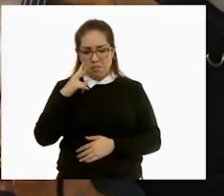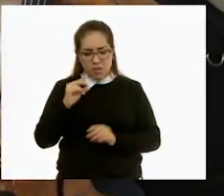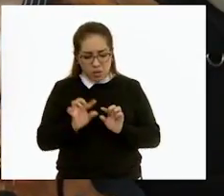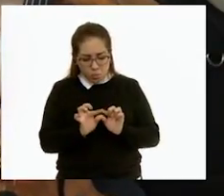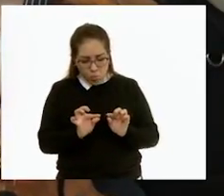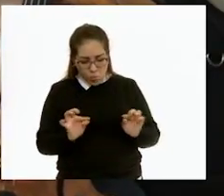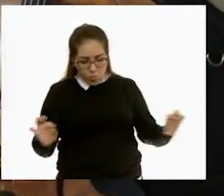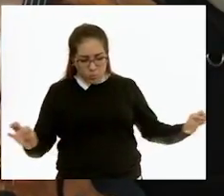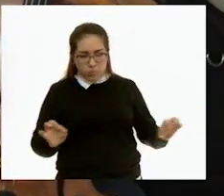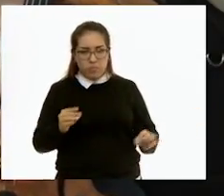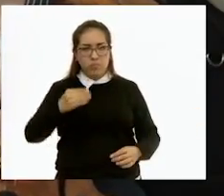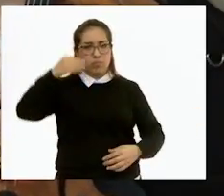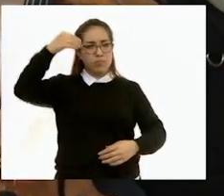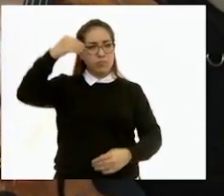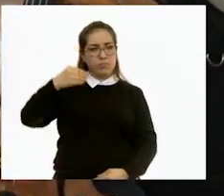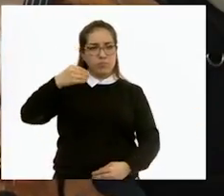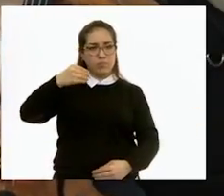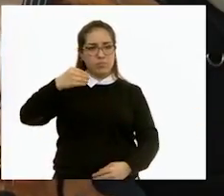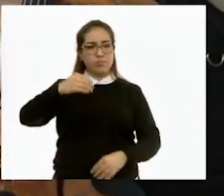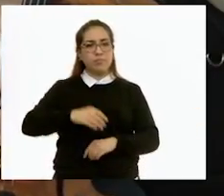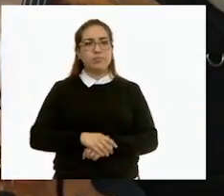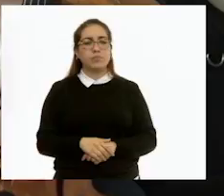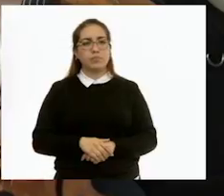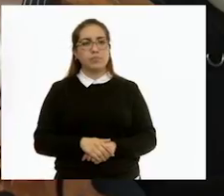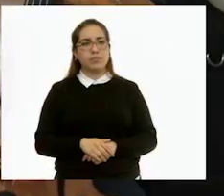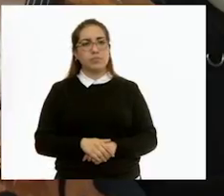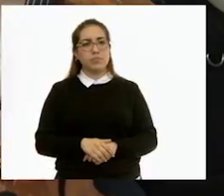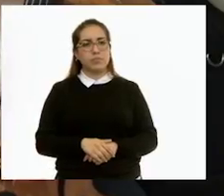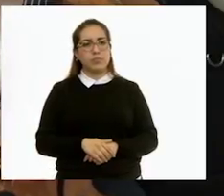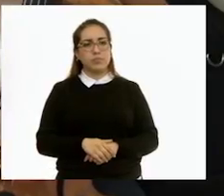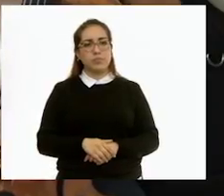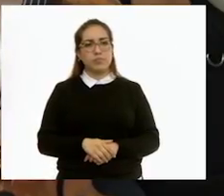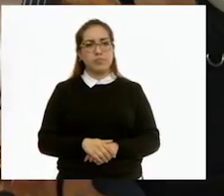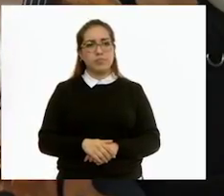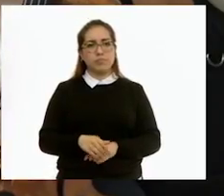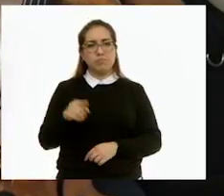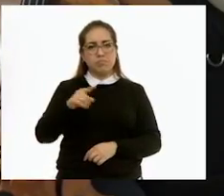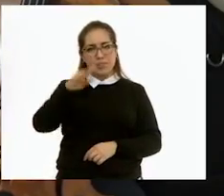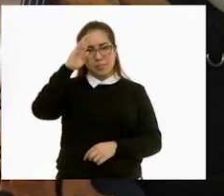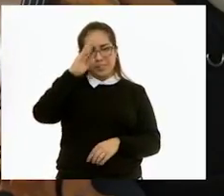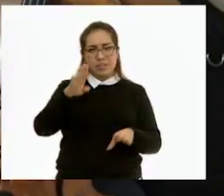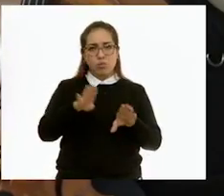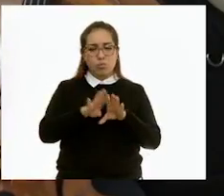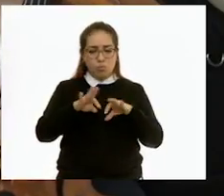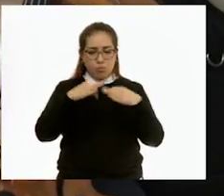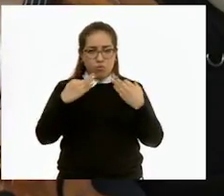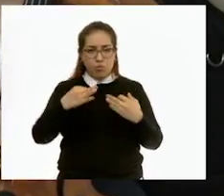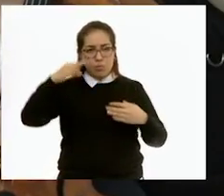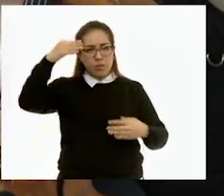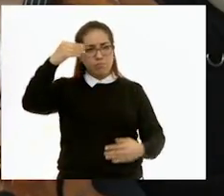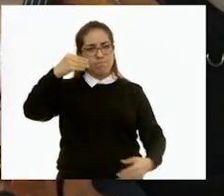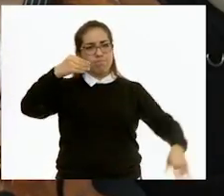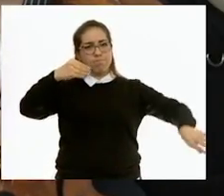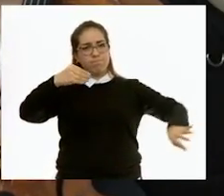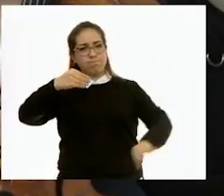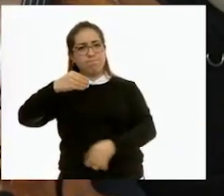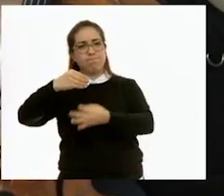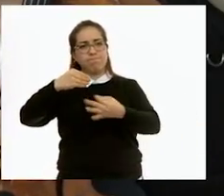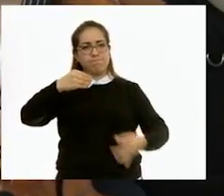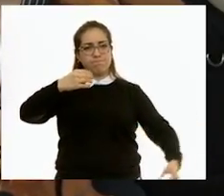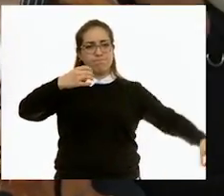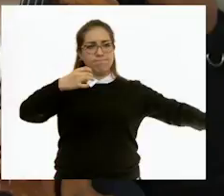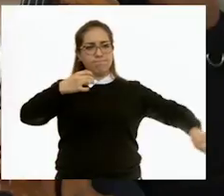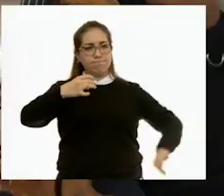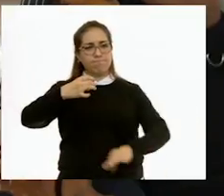el instrumento sujeto al piso, puede pensar en técnicas más avanzadas para el instrumento,